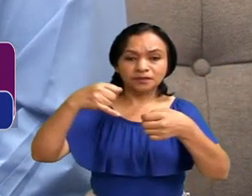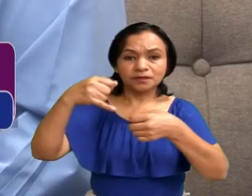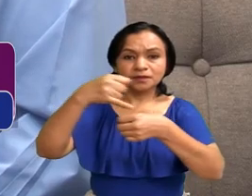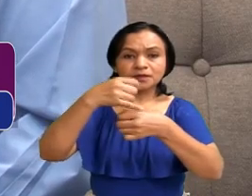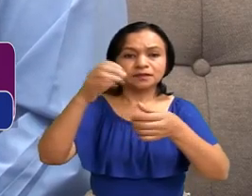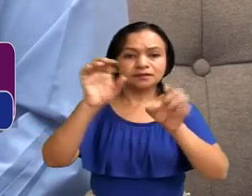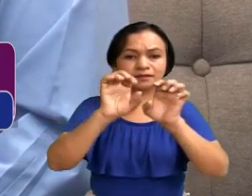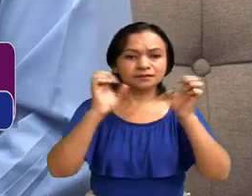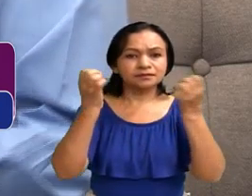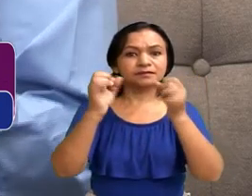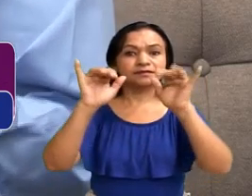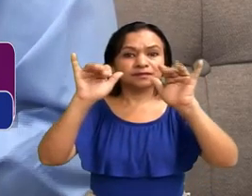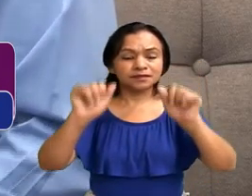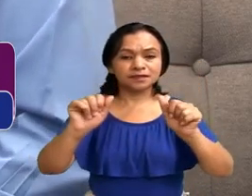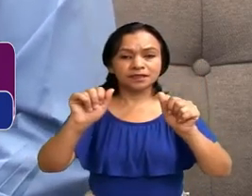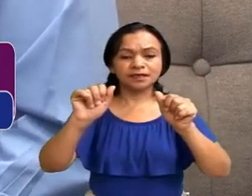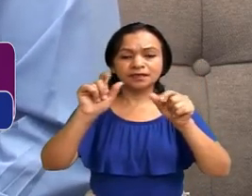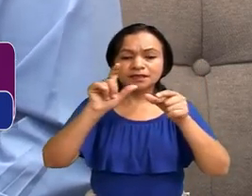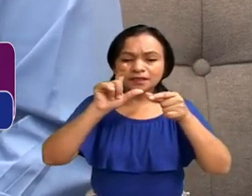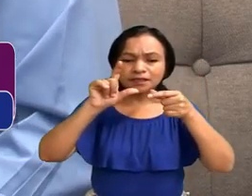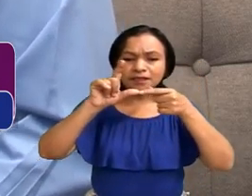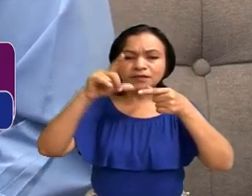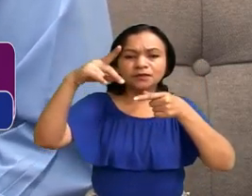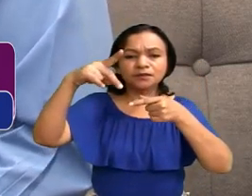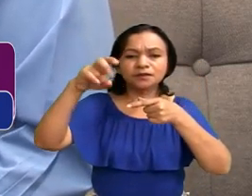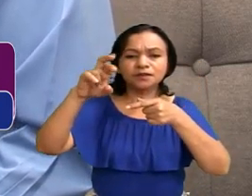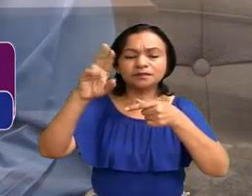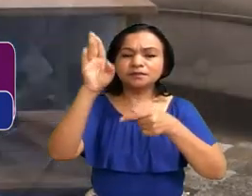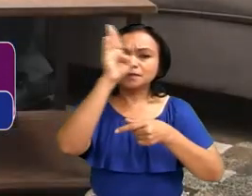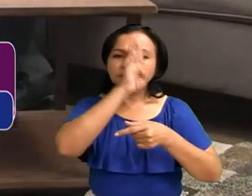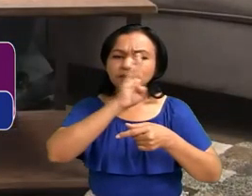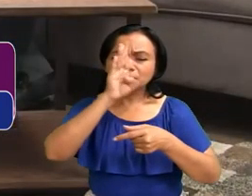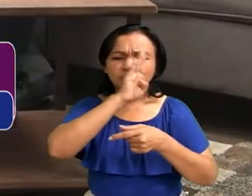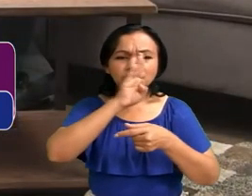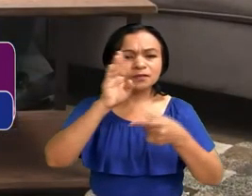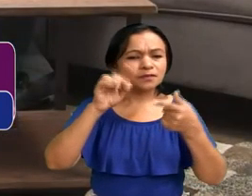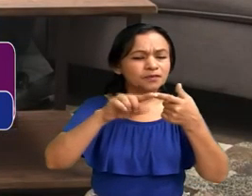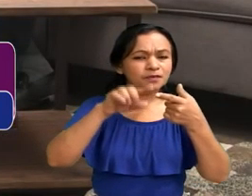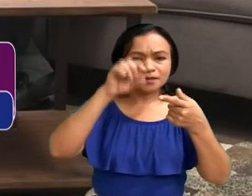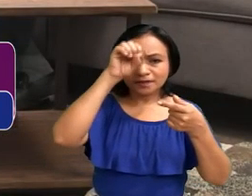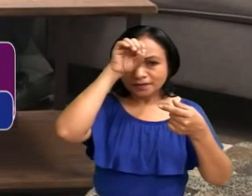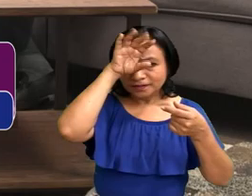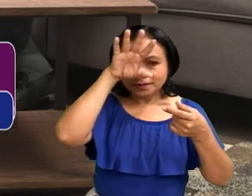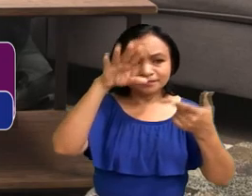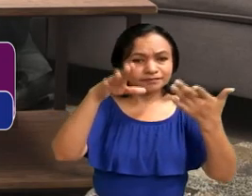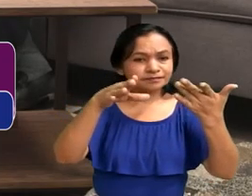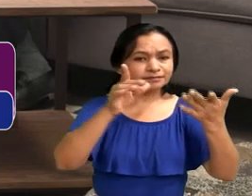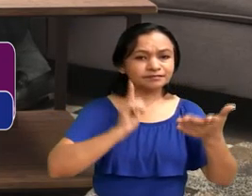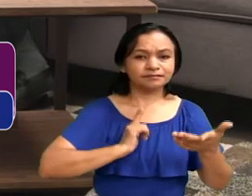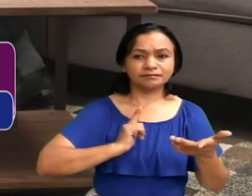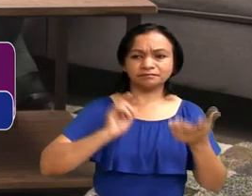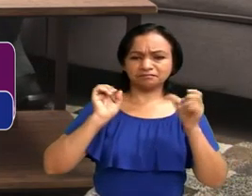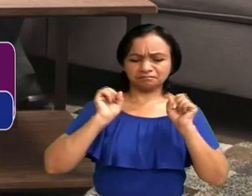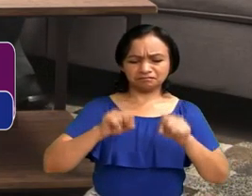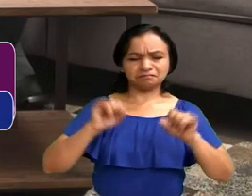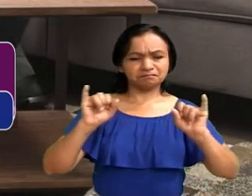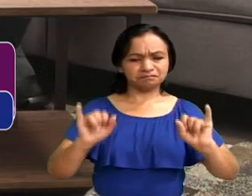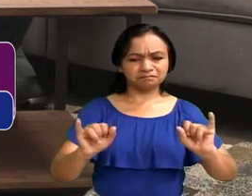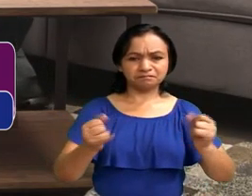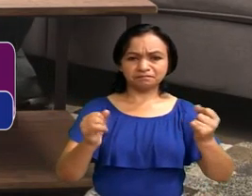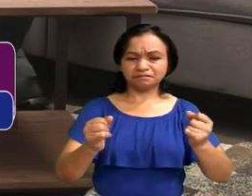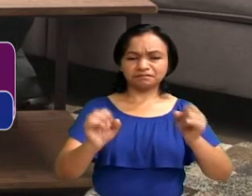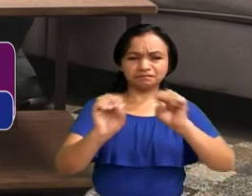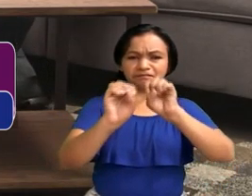estadio. Exacto. Laguna de Perla, Bluefield, en todos los estadios que se juega liga, precisamente. Entonces ahora vos puedes jugar de día y de